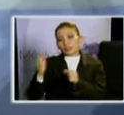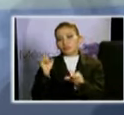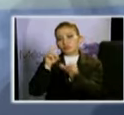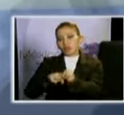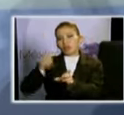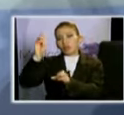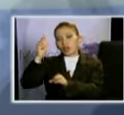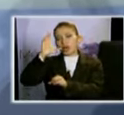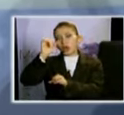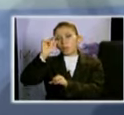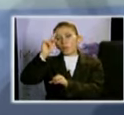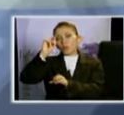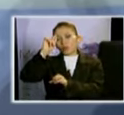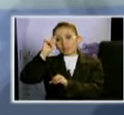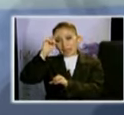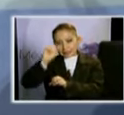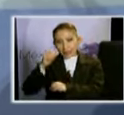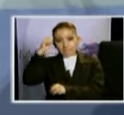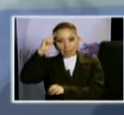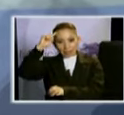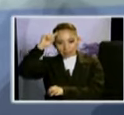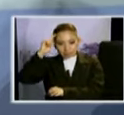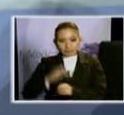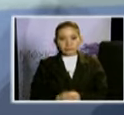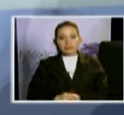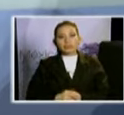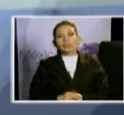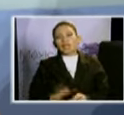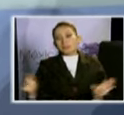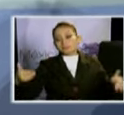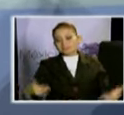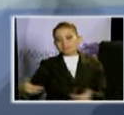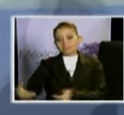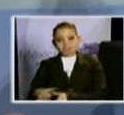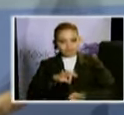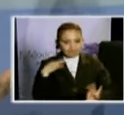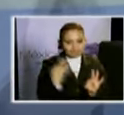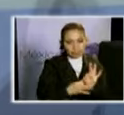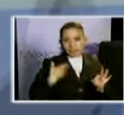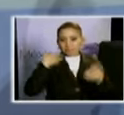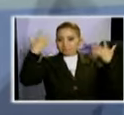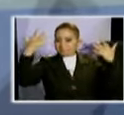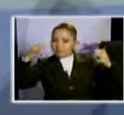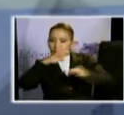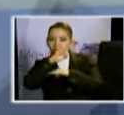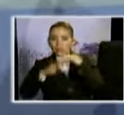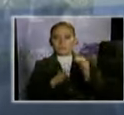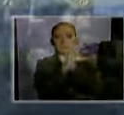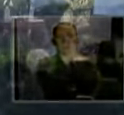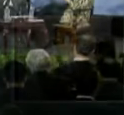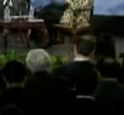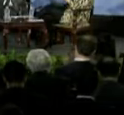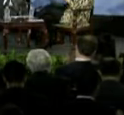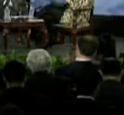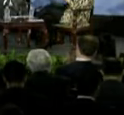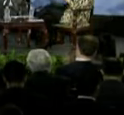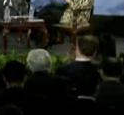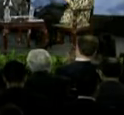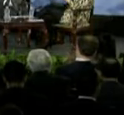la Universidad Complutense de Madrid. Bueno, hechas las presentaciones, les damos un aplauso a todos ellos, por favor.